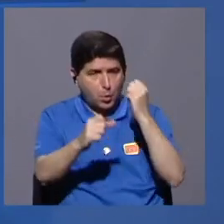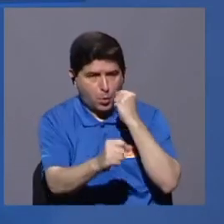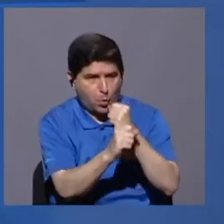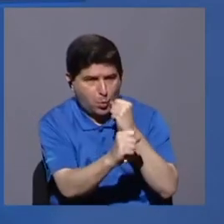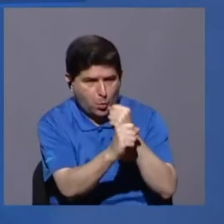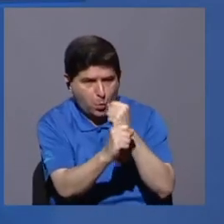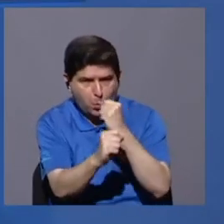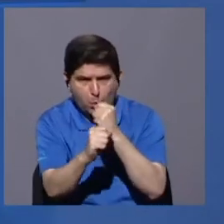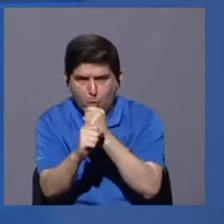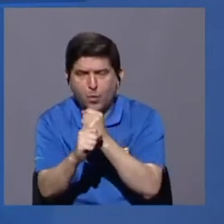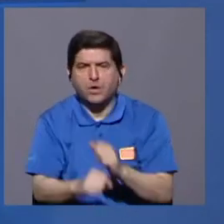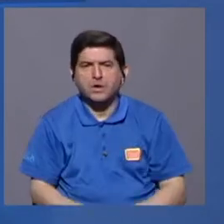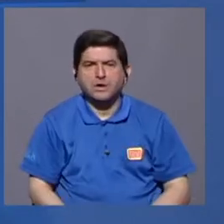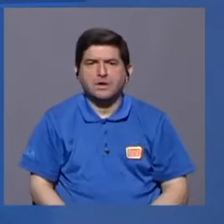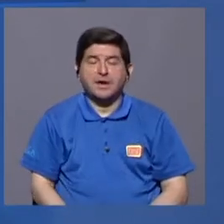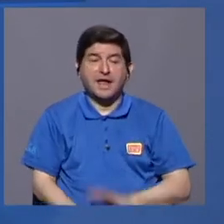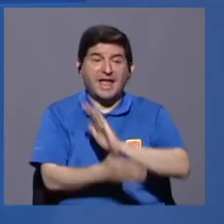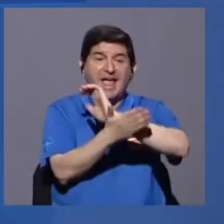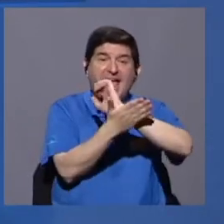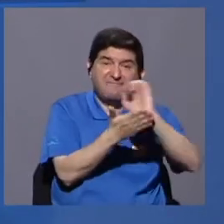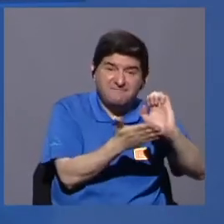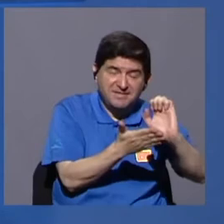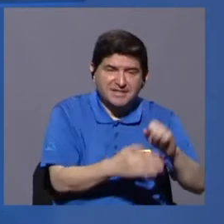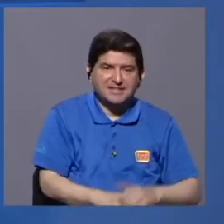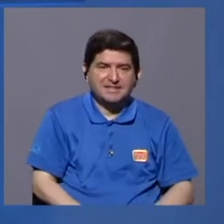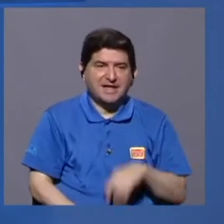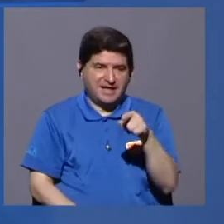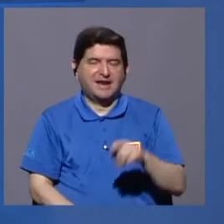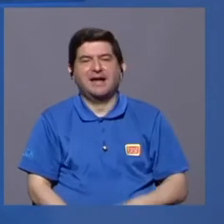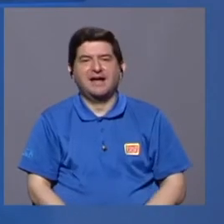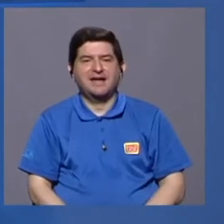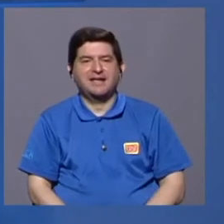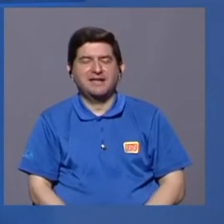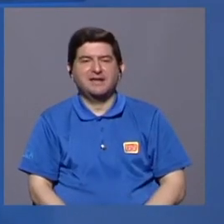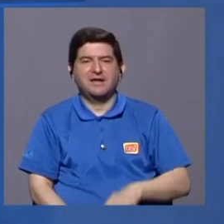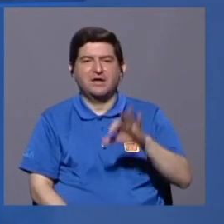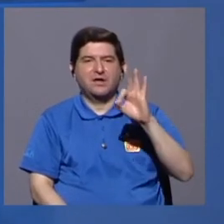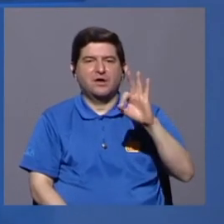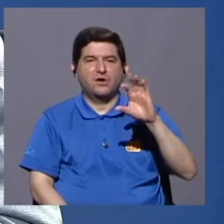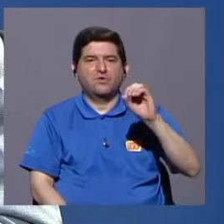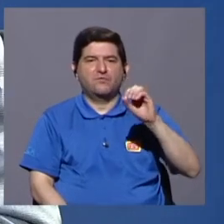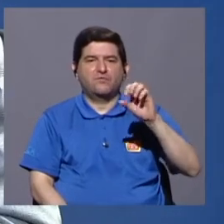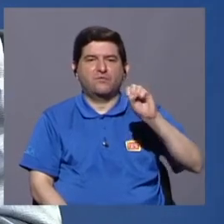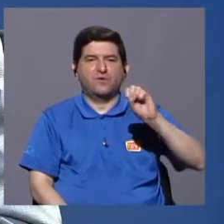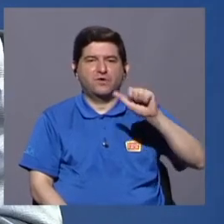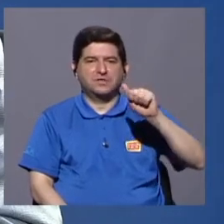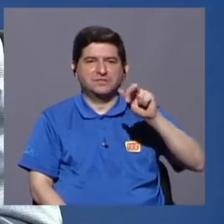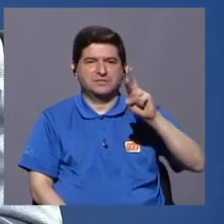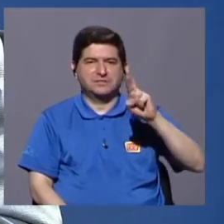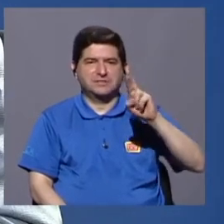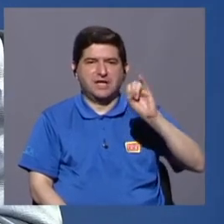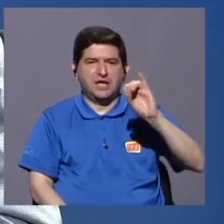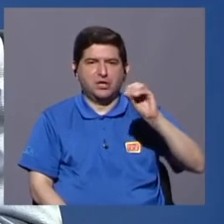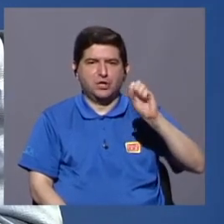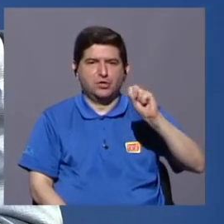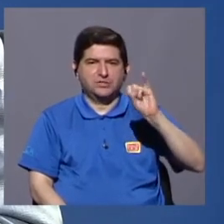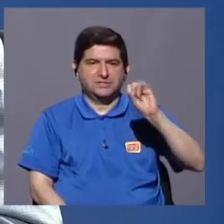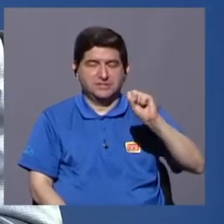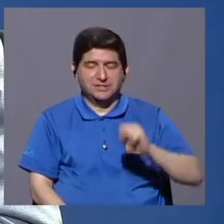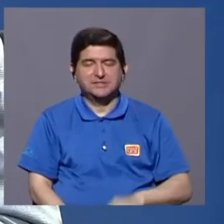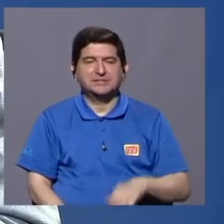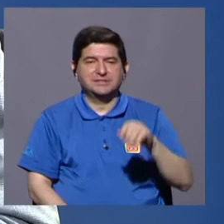trabajando para evitar que entre la fusariosis del banano a la zona. Eso es muy importante. Sí. Porque eso